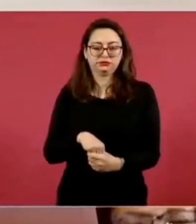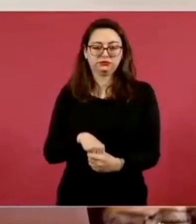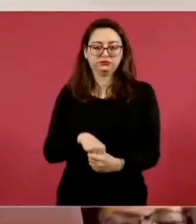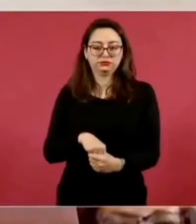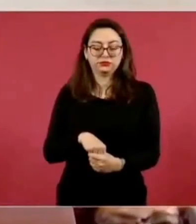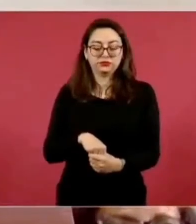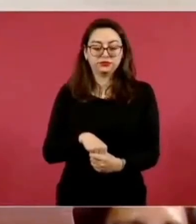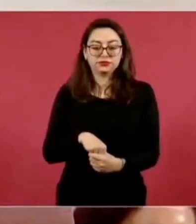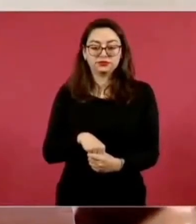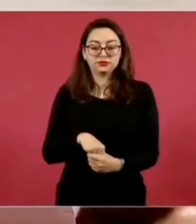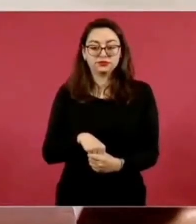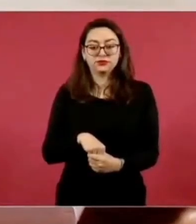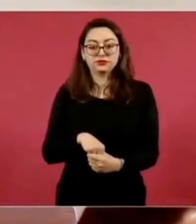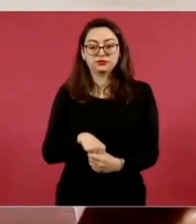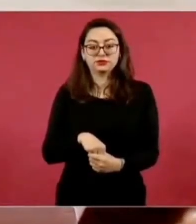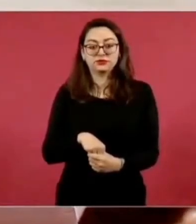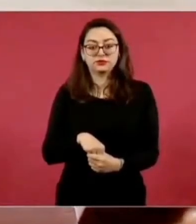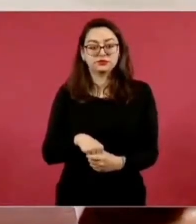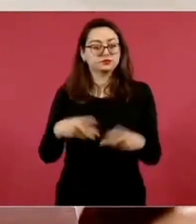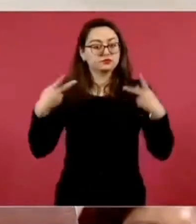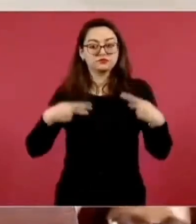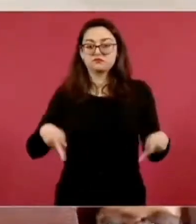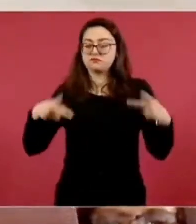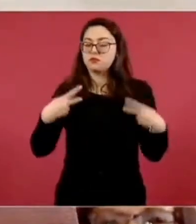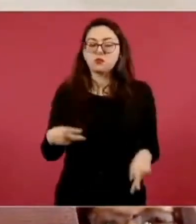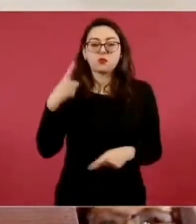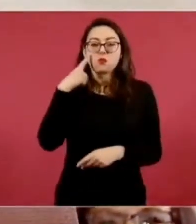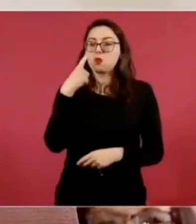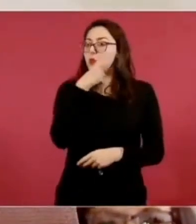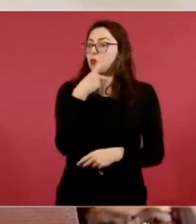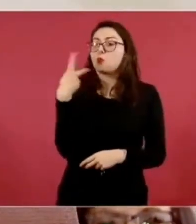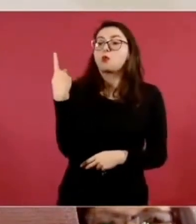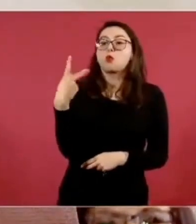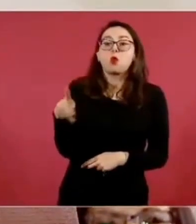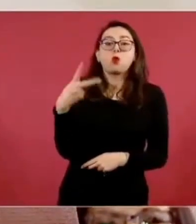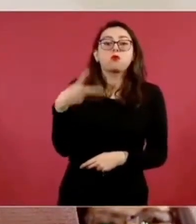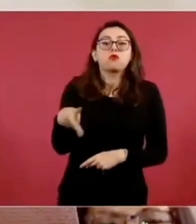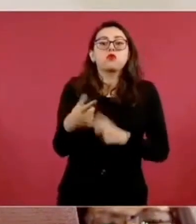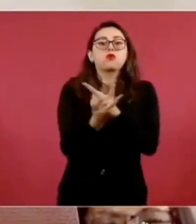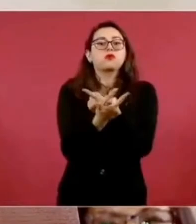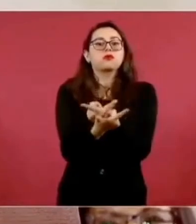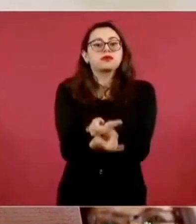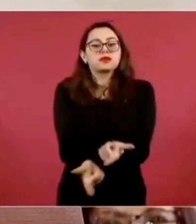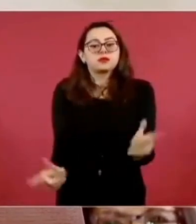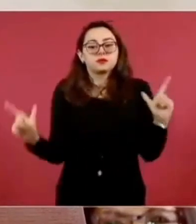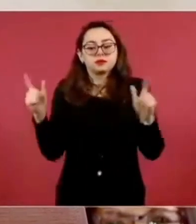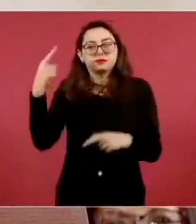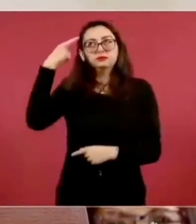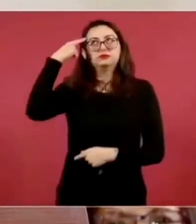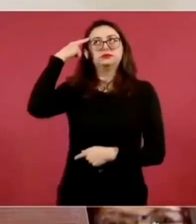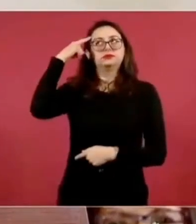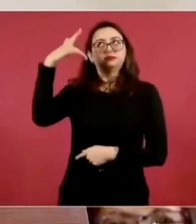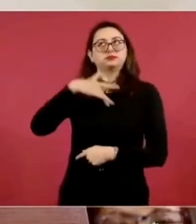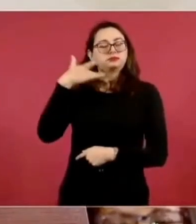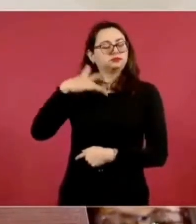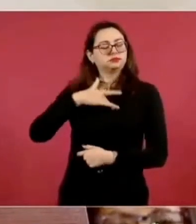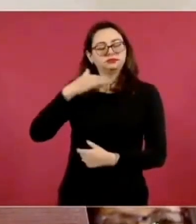secreto y que la gente decida lo que le dicte su